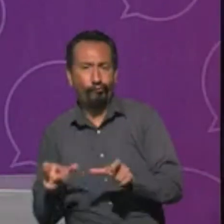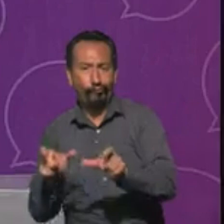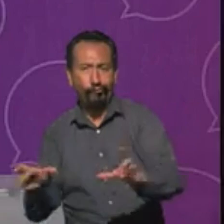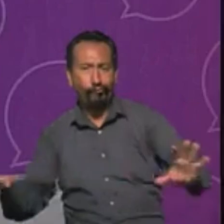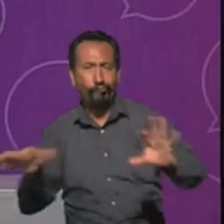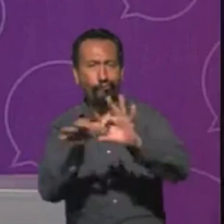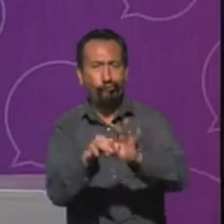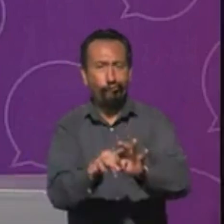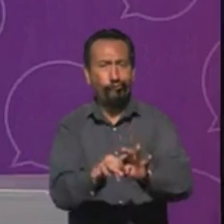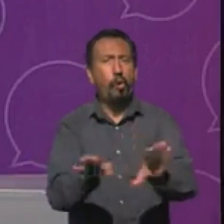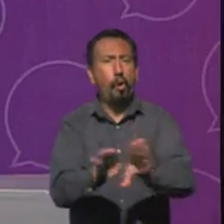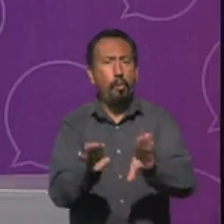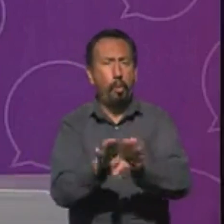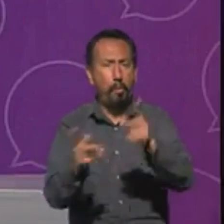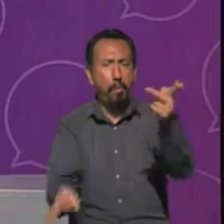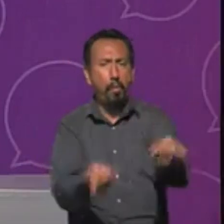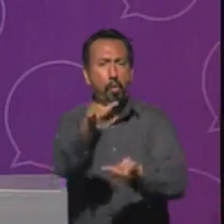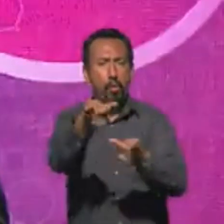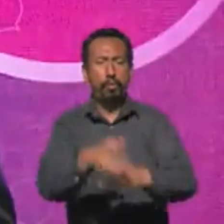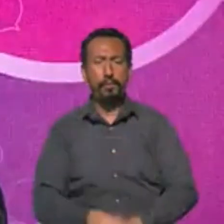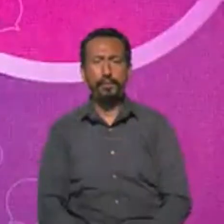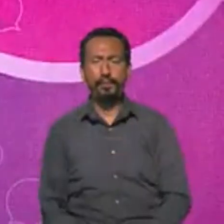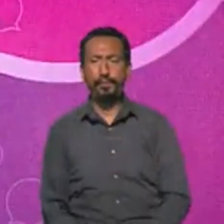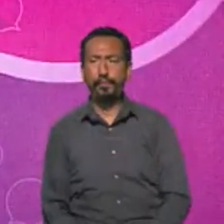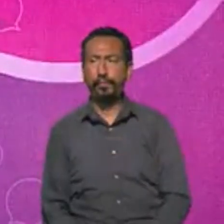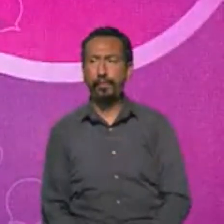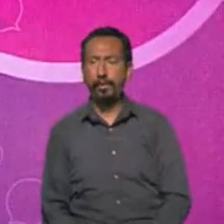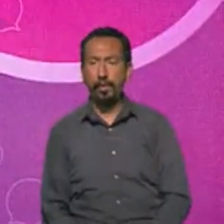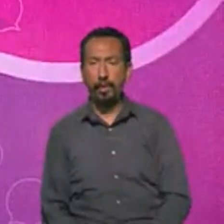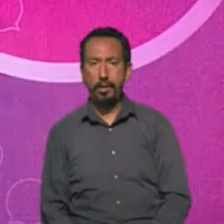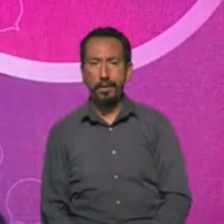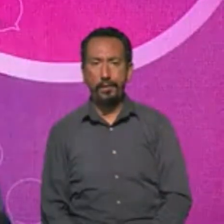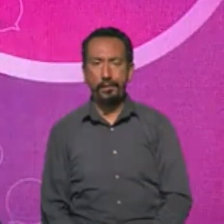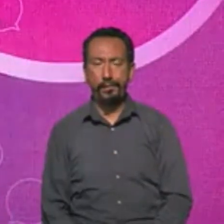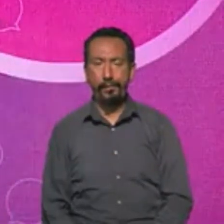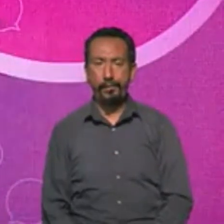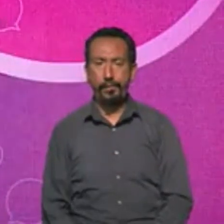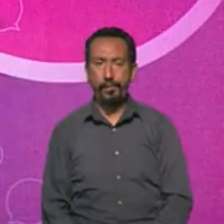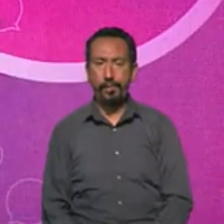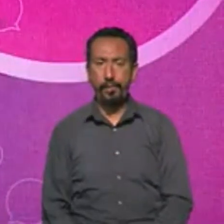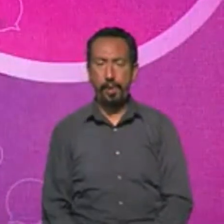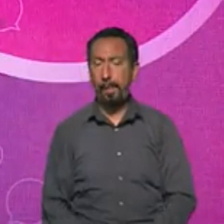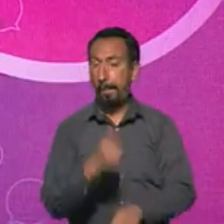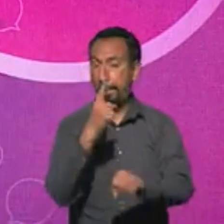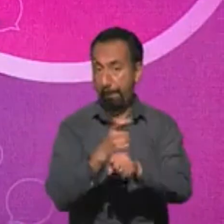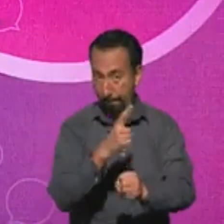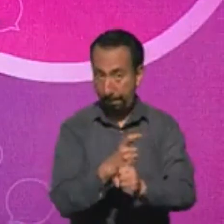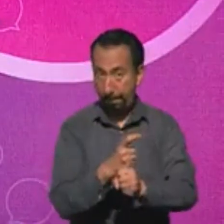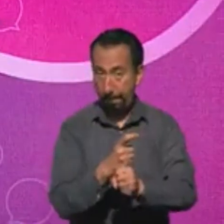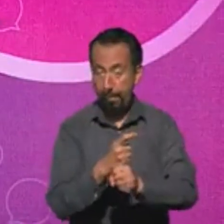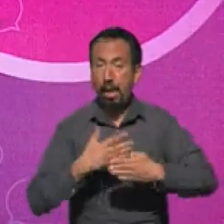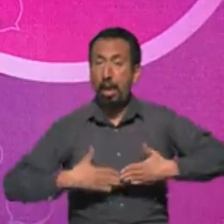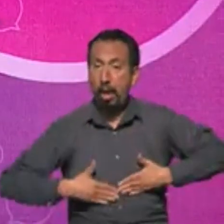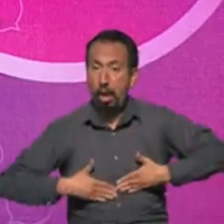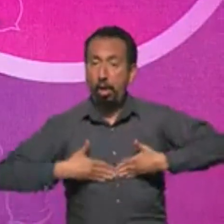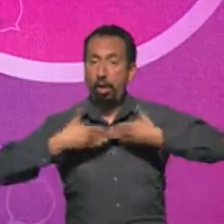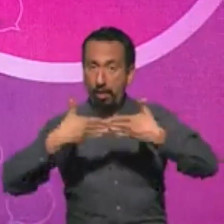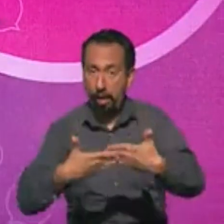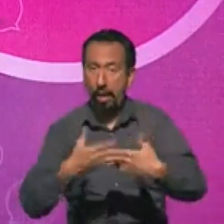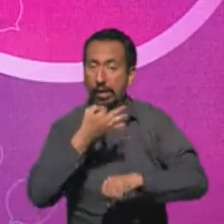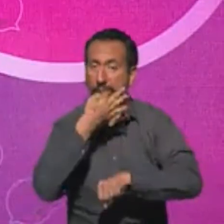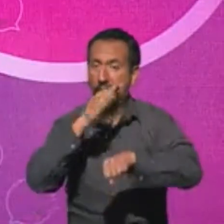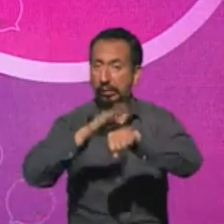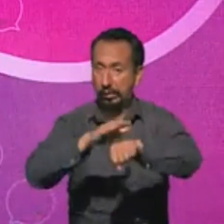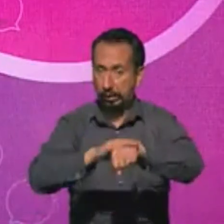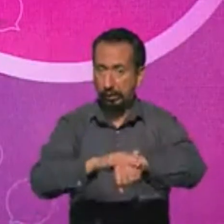municipio adelante por favor candidato Primero quiero contarles que se requiere efectivamente